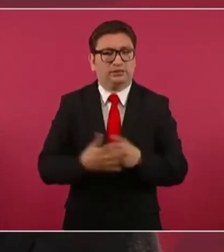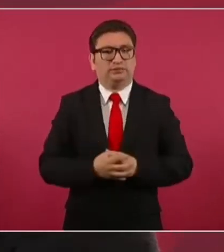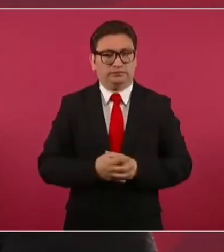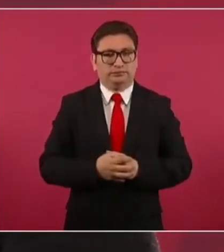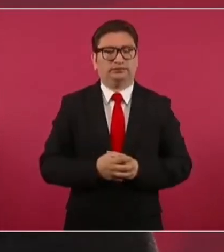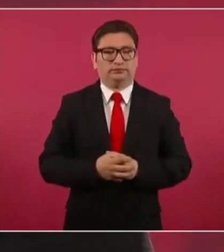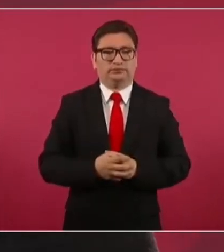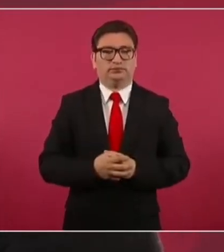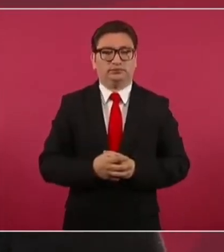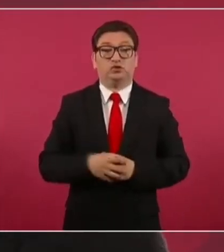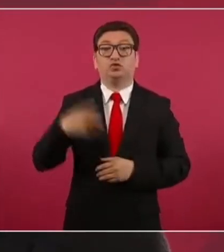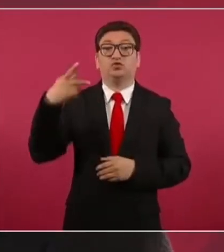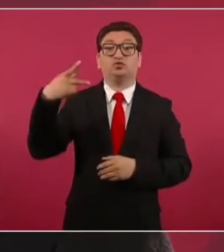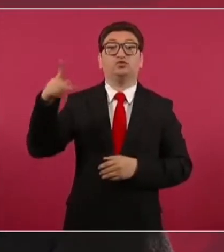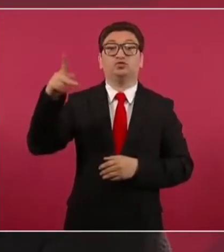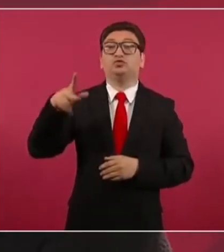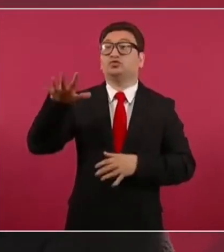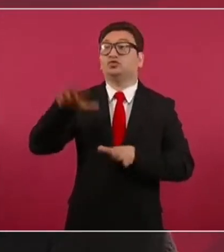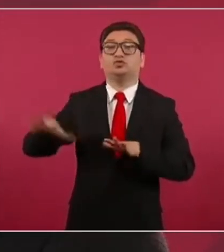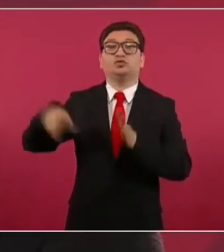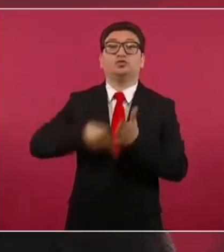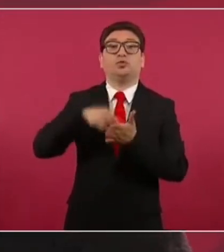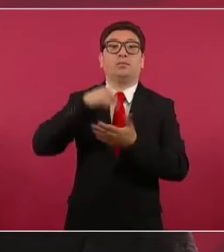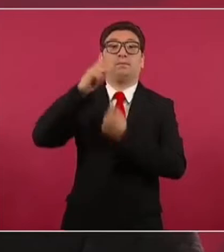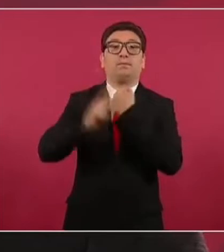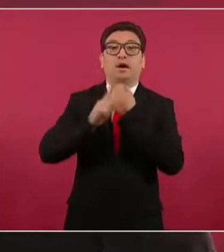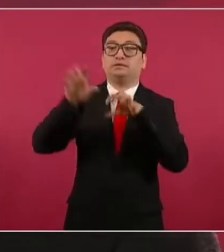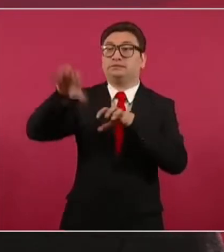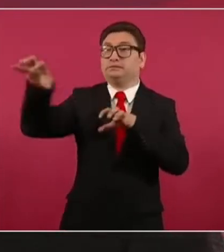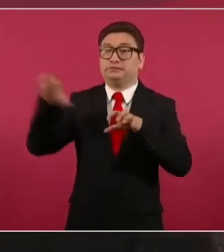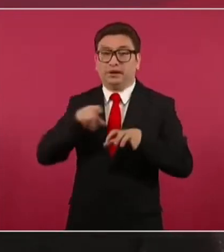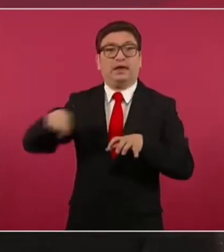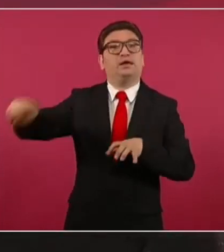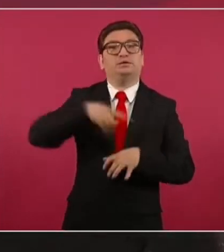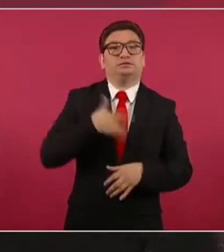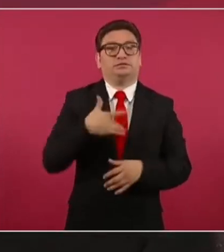Hasta sus mismos pueblos, con razón,